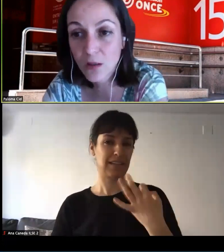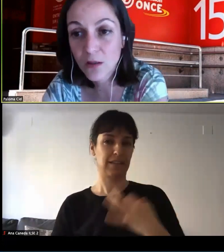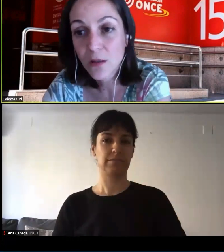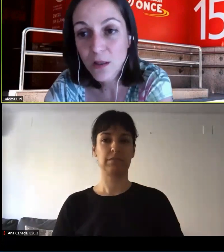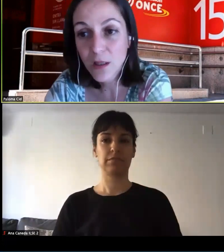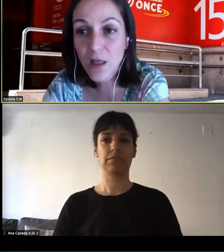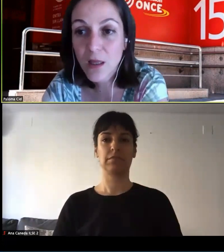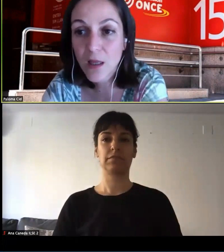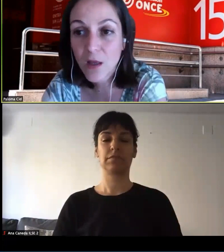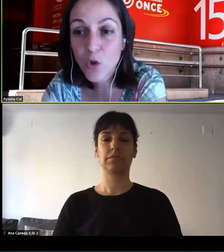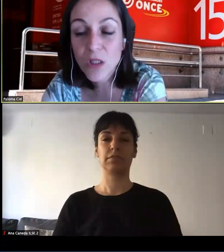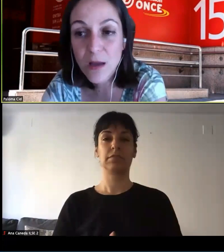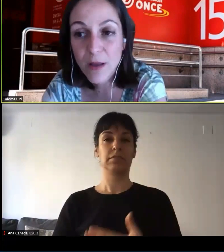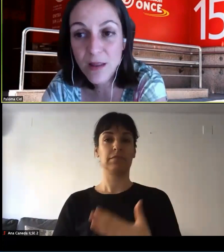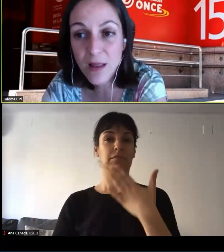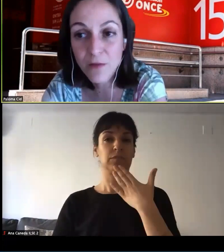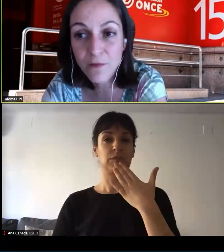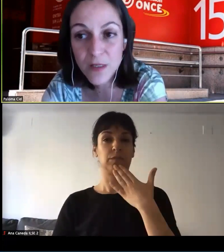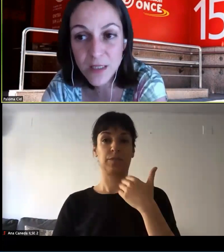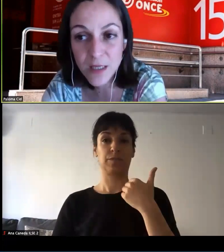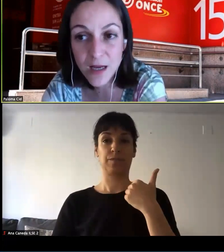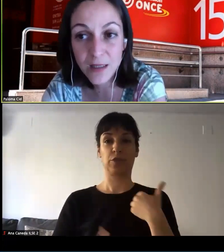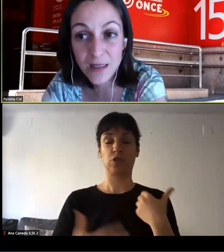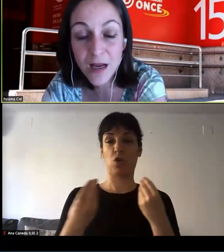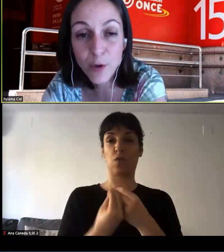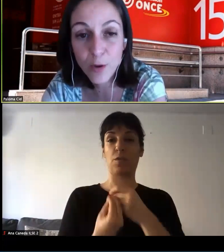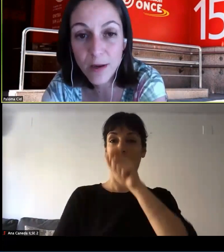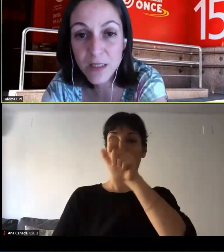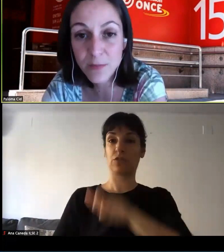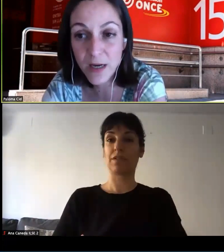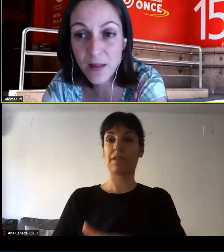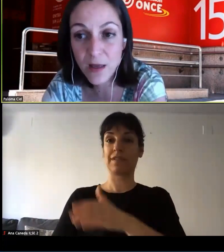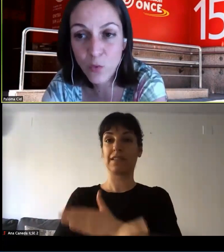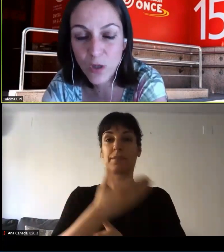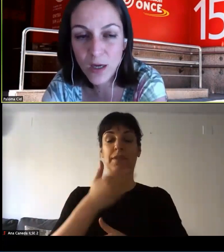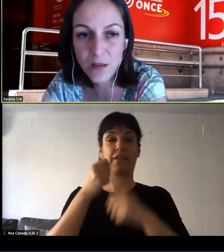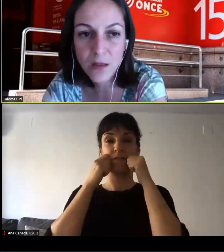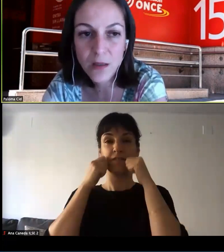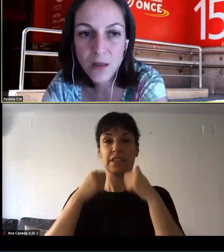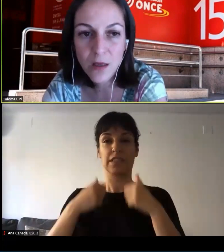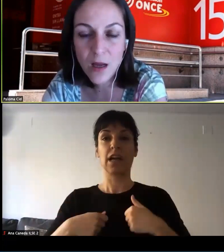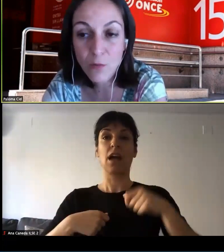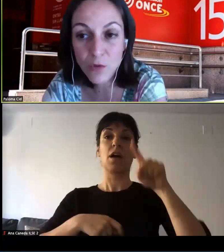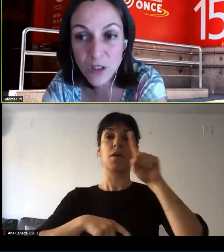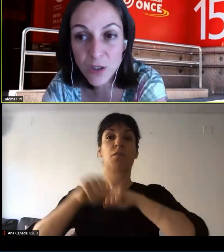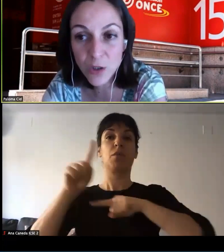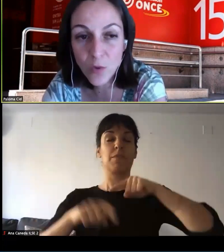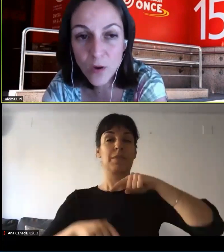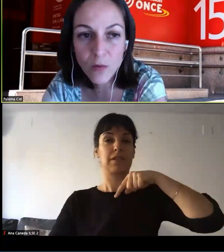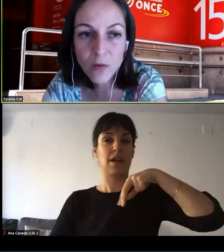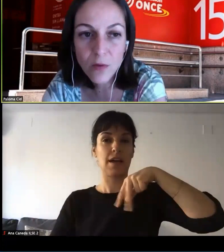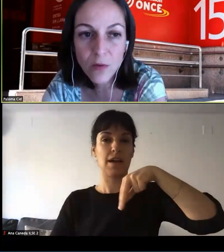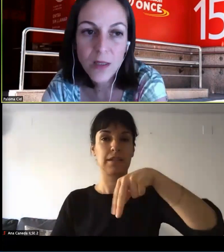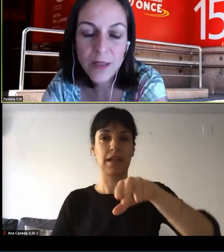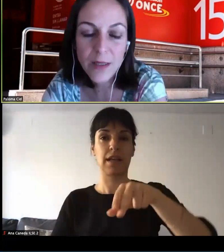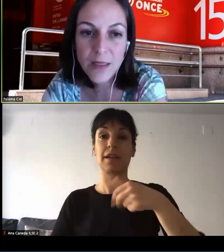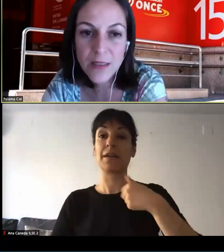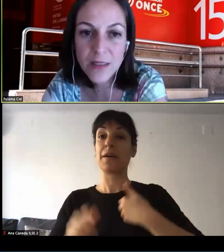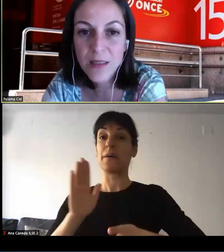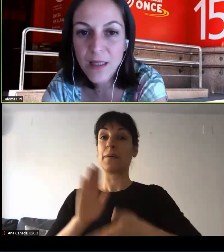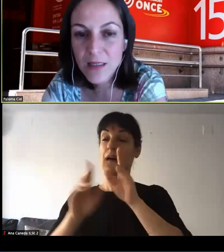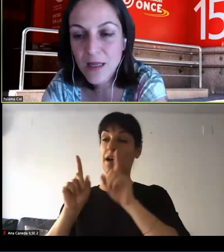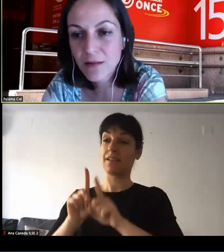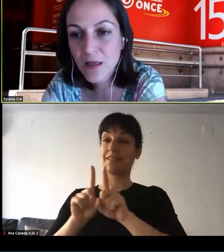persona con discapacidad física, que tenga problemas para deambular a un sitio nuevo,